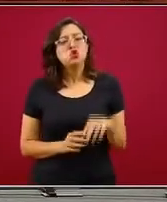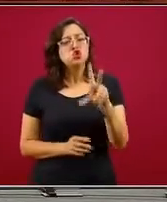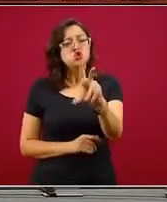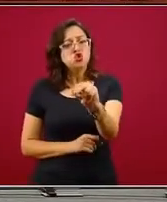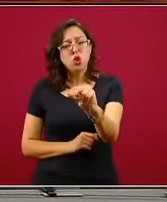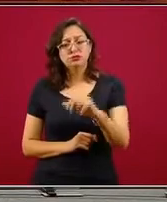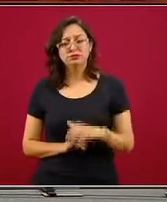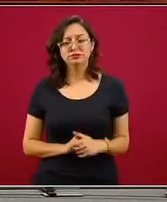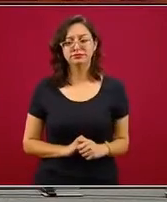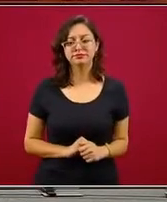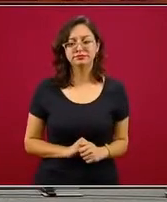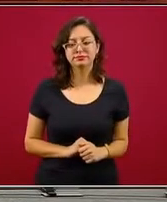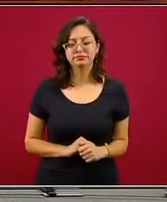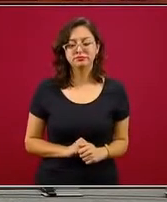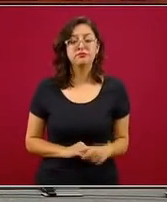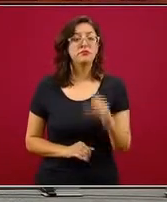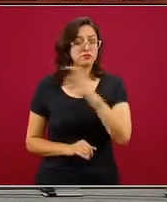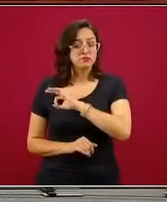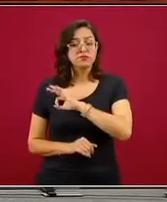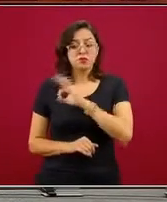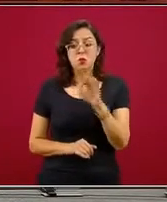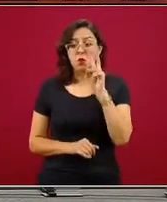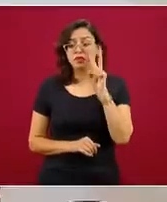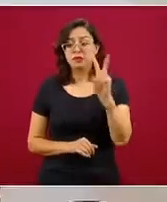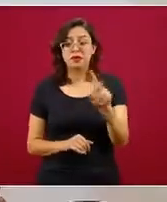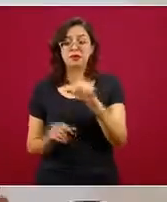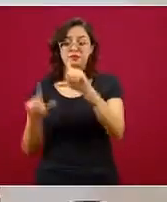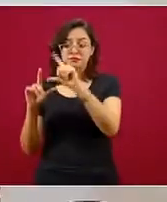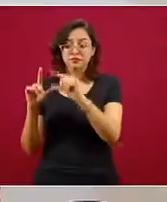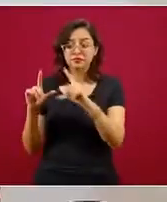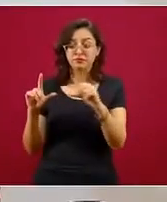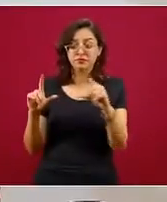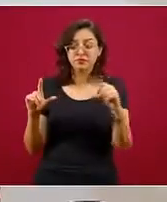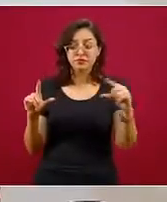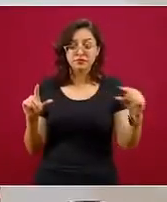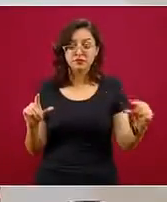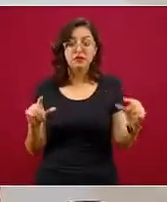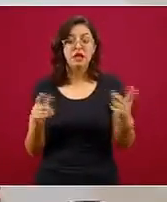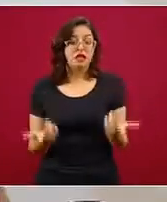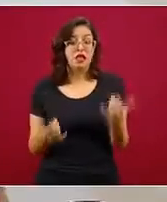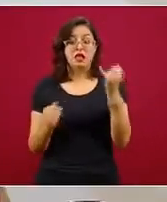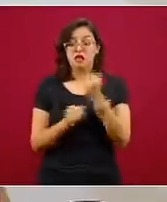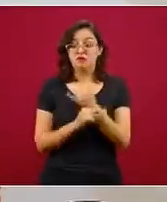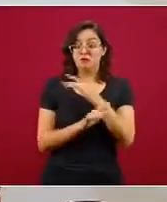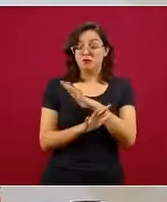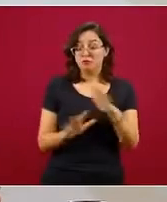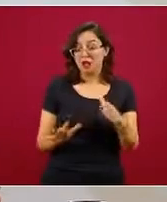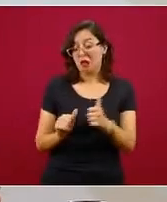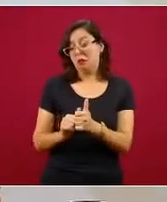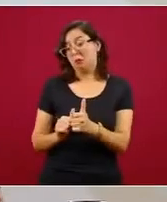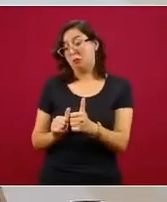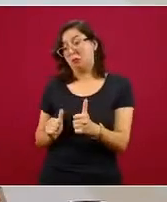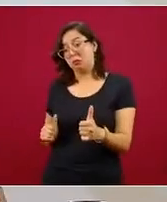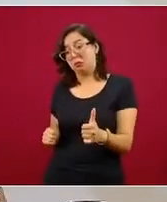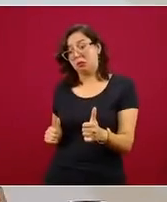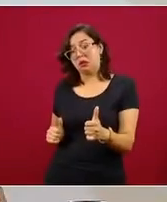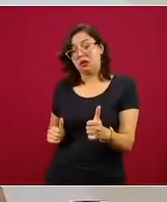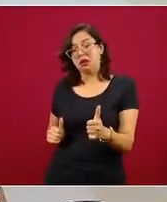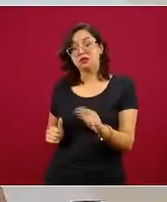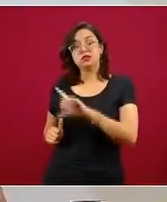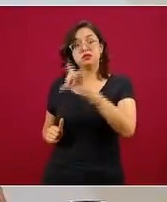Lo vemos también en esta gráfica cuando han venido cargas de paquetes de información rezagada. Ayer